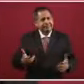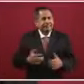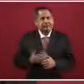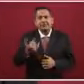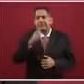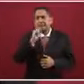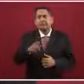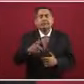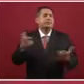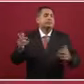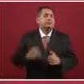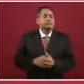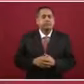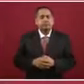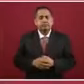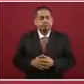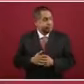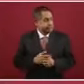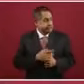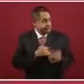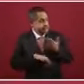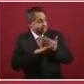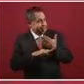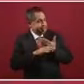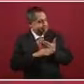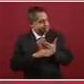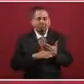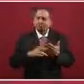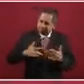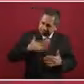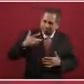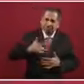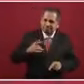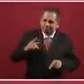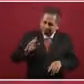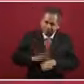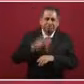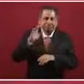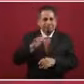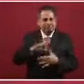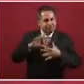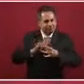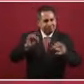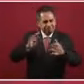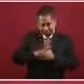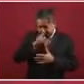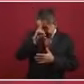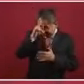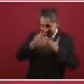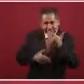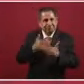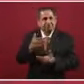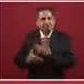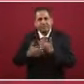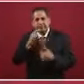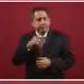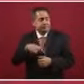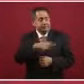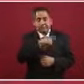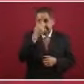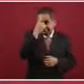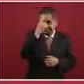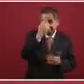hasta nos estimula cuando hay estos actos irracionales.